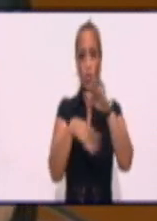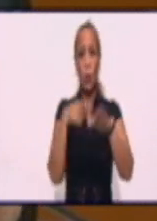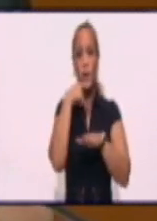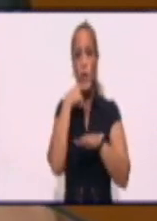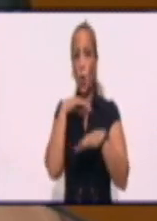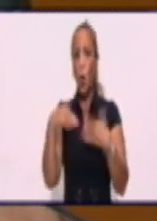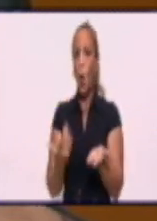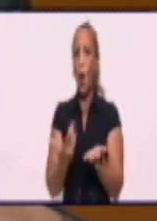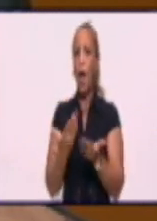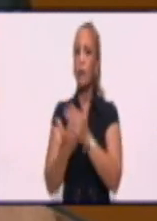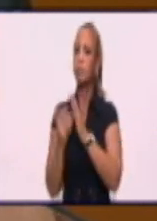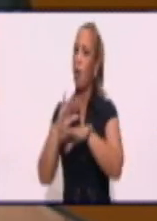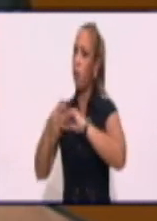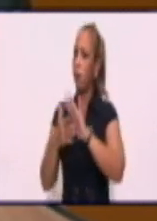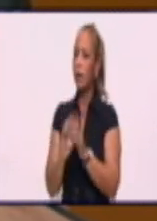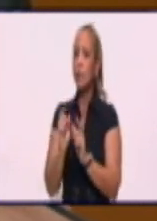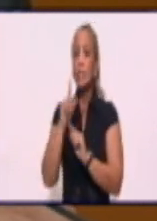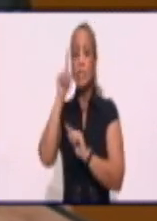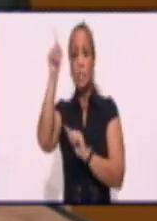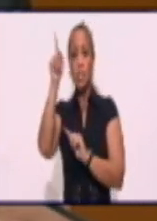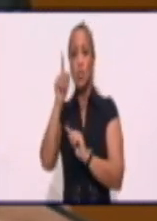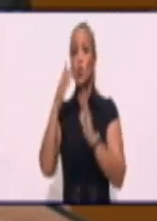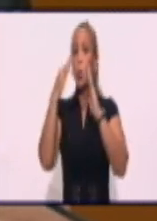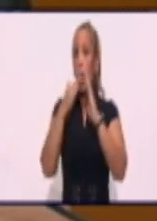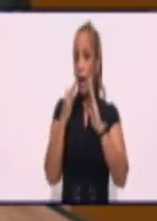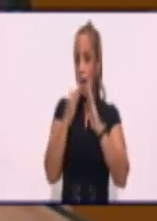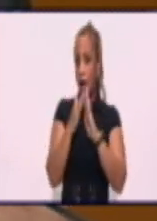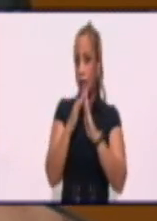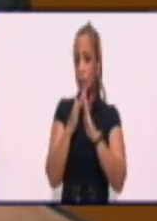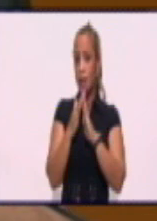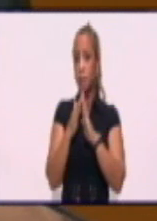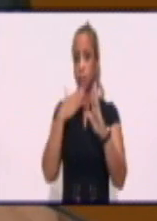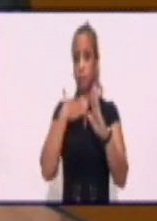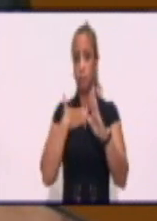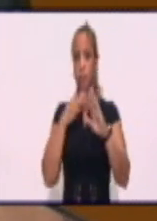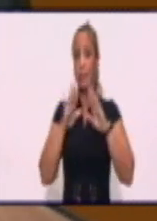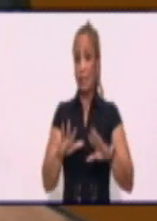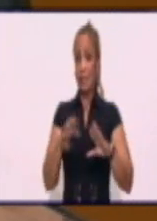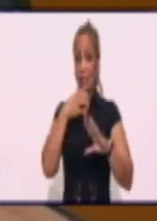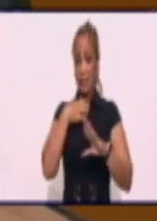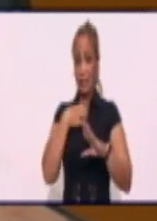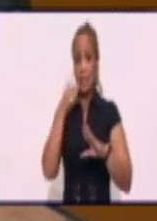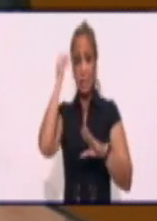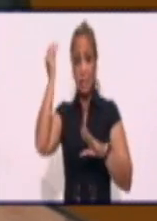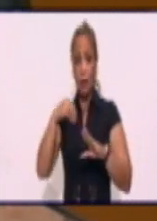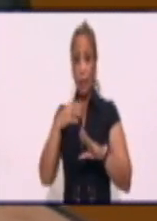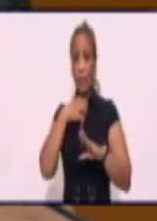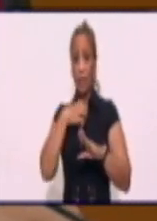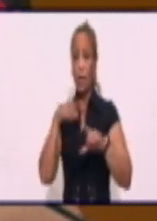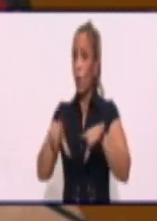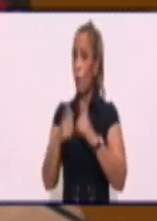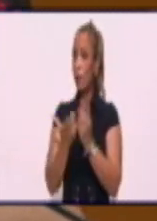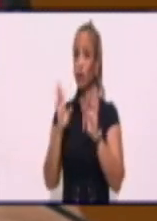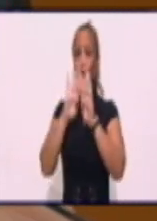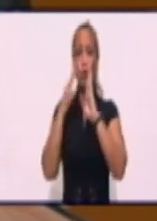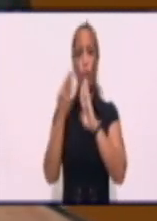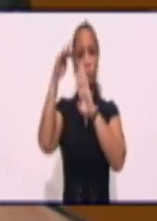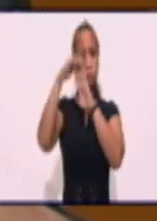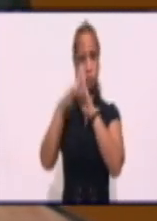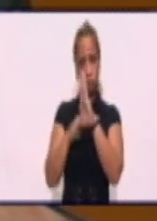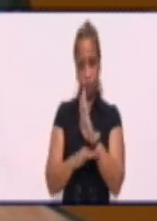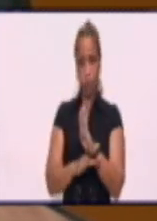pasa su desinfección y va para su vivienda, que sabe que tiene que cumplir con el protocolo, repito, de la bioseguridad.